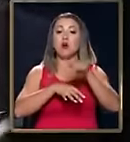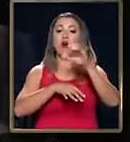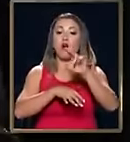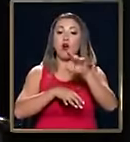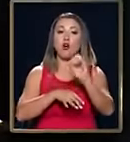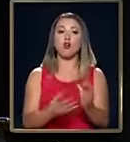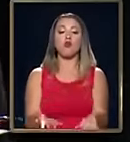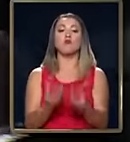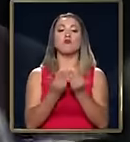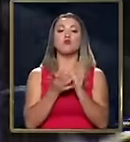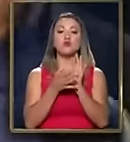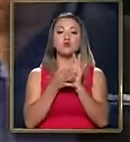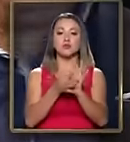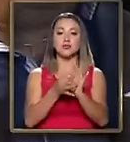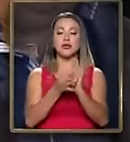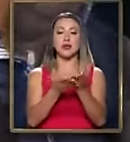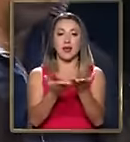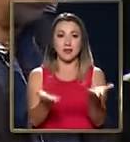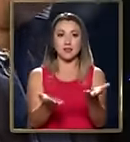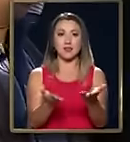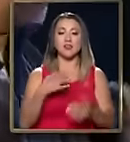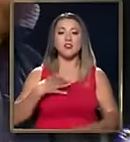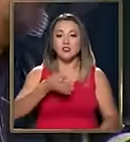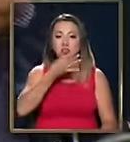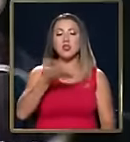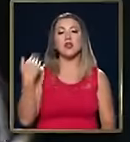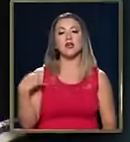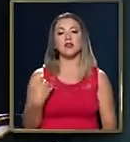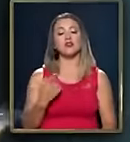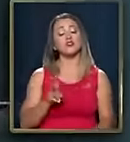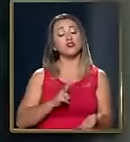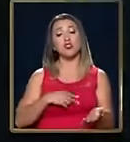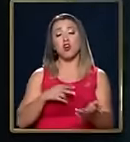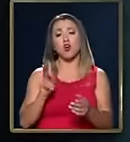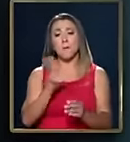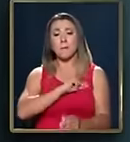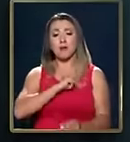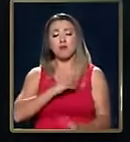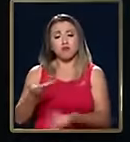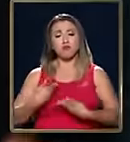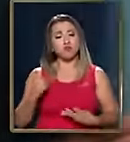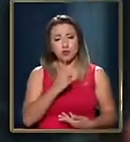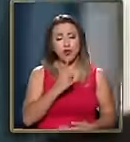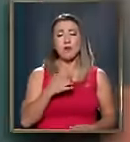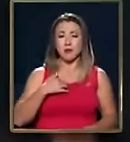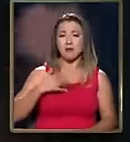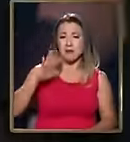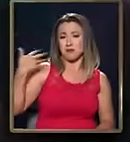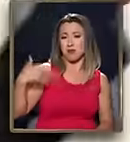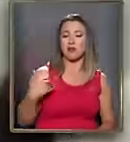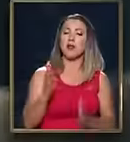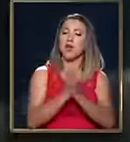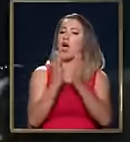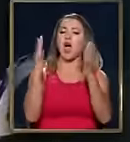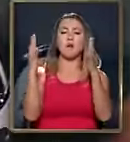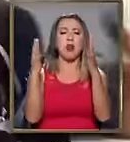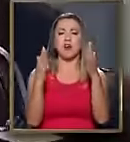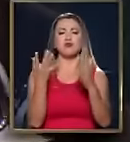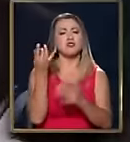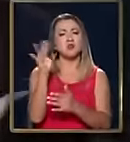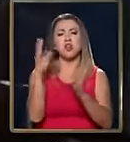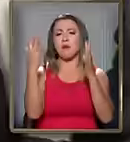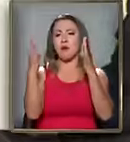Muchas gracias. Yo lo dije por ahí que venía por el puro aplauso, porque en el fondo es el gran regalo que uno